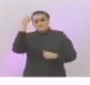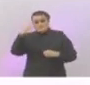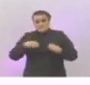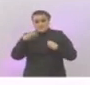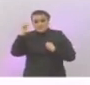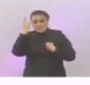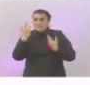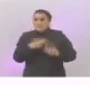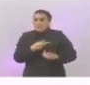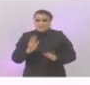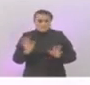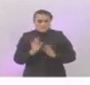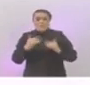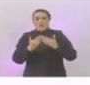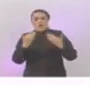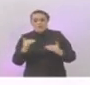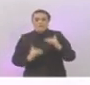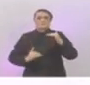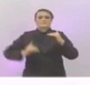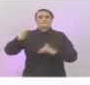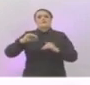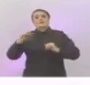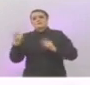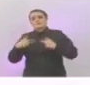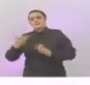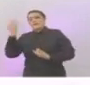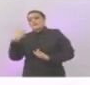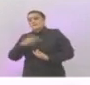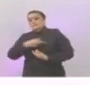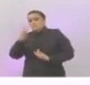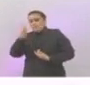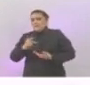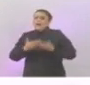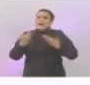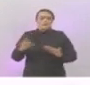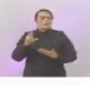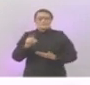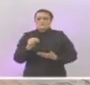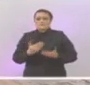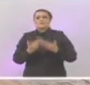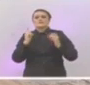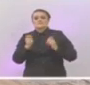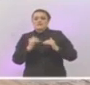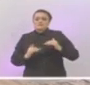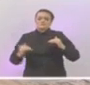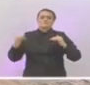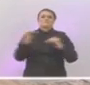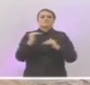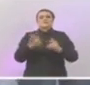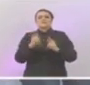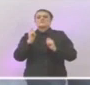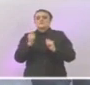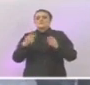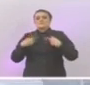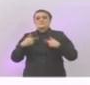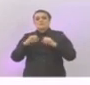y más de 50 mil la pobreza extrema. Asimismo, hemos tenido avances en reducir las carencias